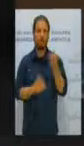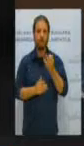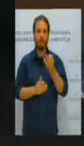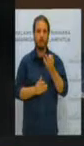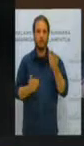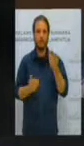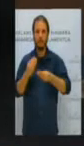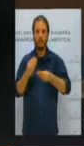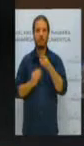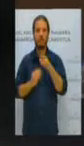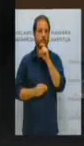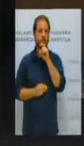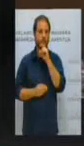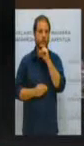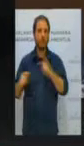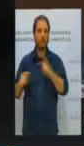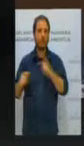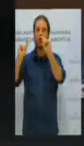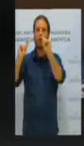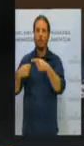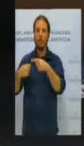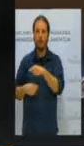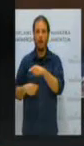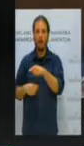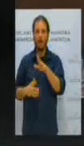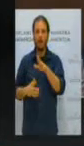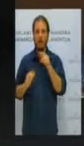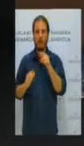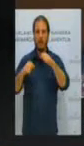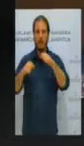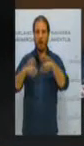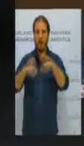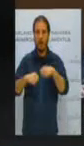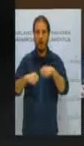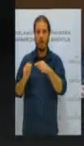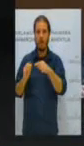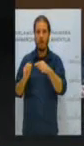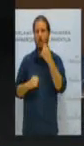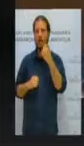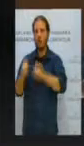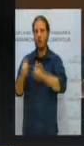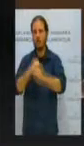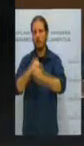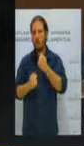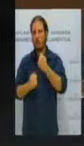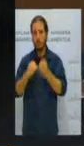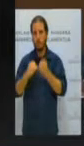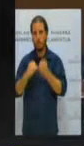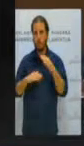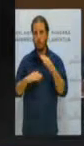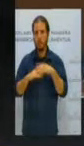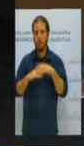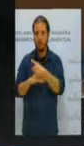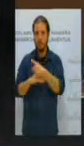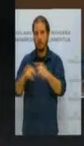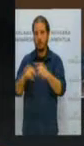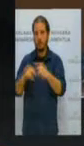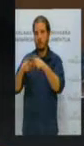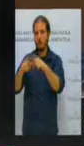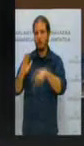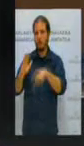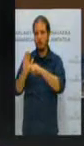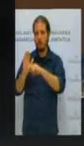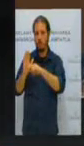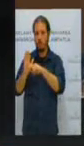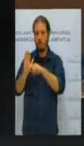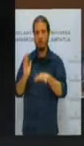convenio en el que se reflejen los acuerdos económicos que pueda caber a este respecto y la